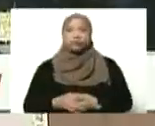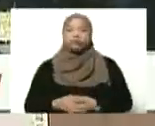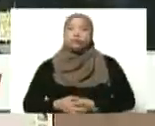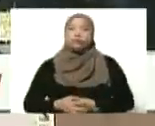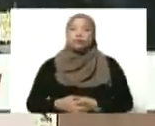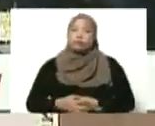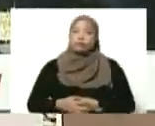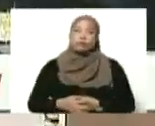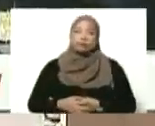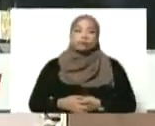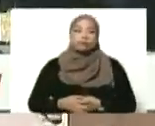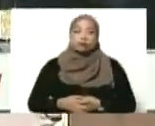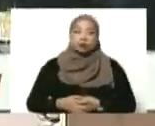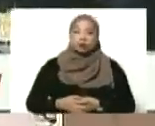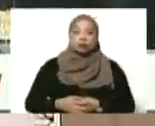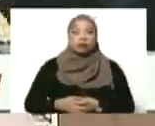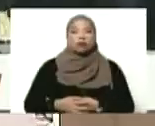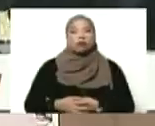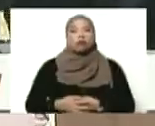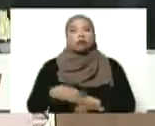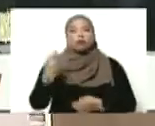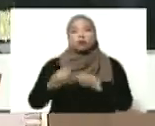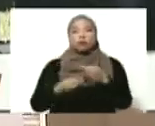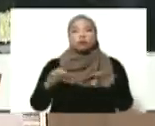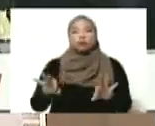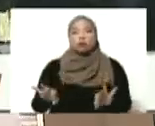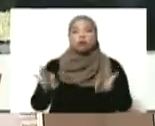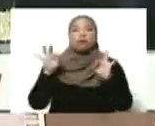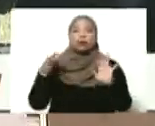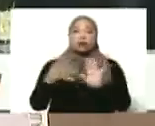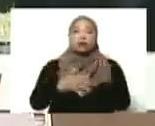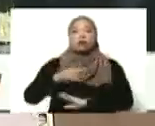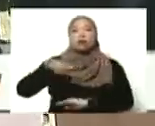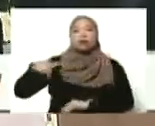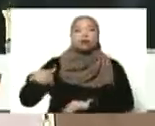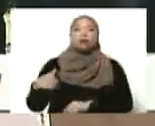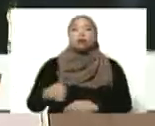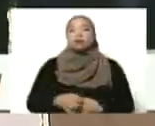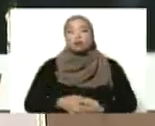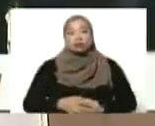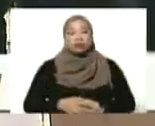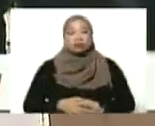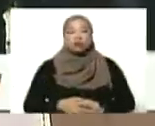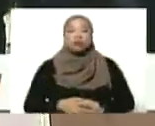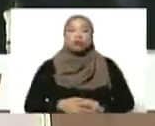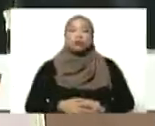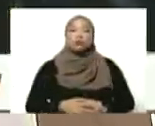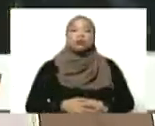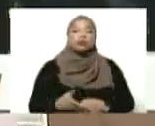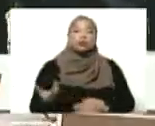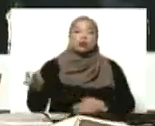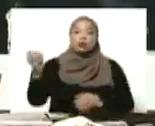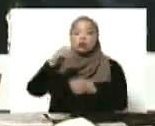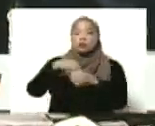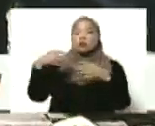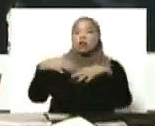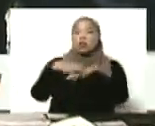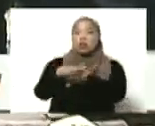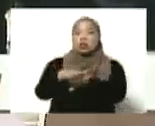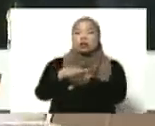va a haber una dedicación exclusiva, no exclusiva, completa, íntegra a la